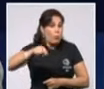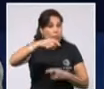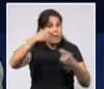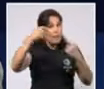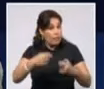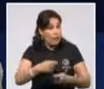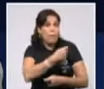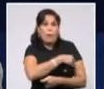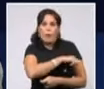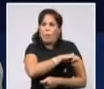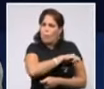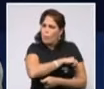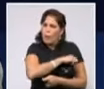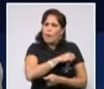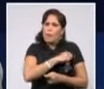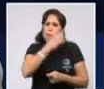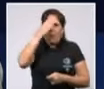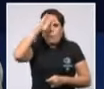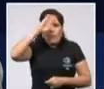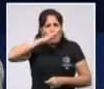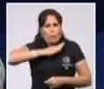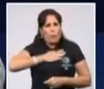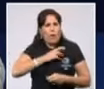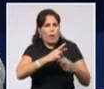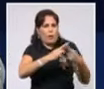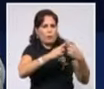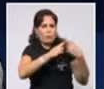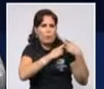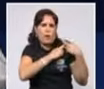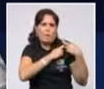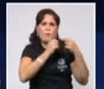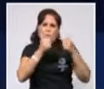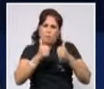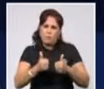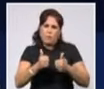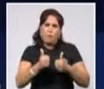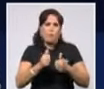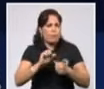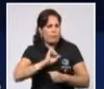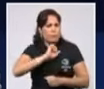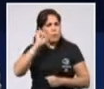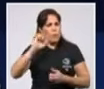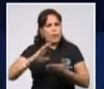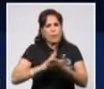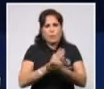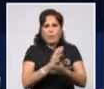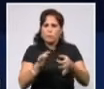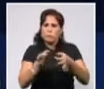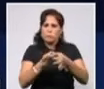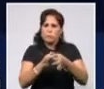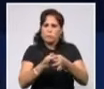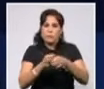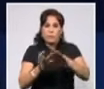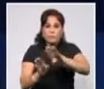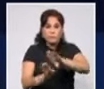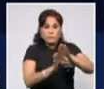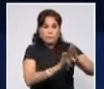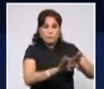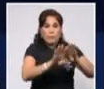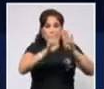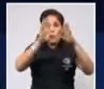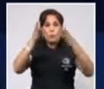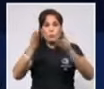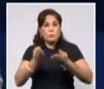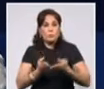somos los cubanos y como somos los revolucionarios, esto se va a lograr. El mundo, bueno, pues